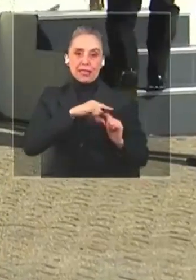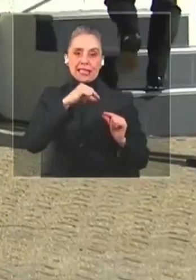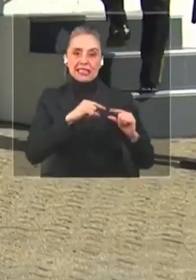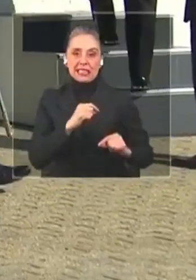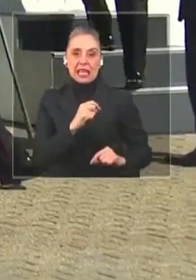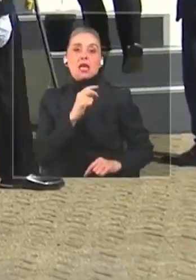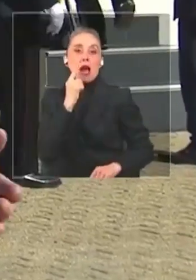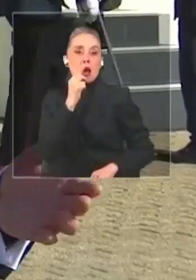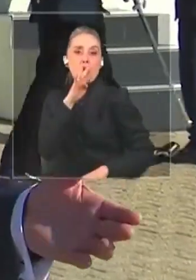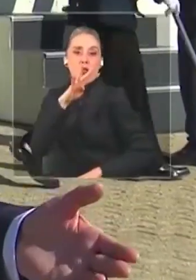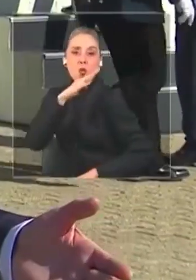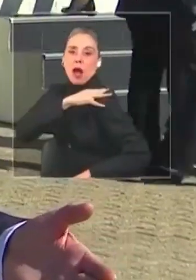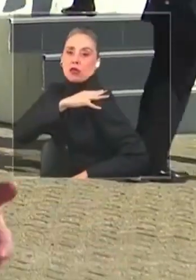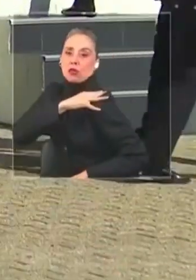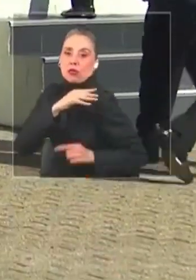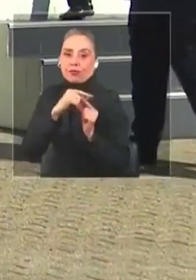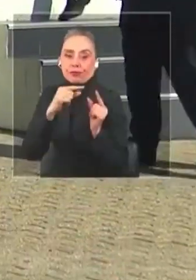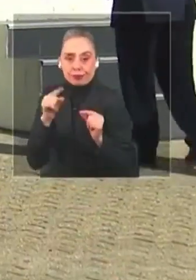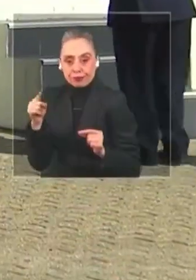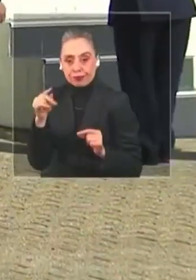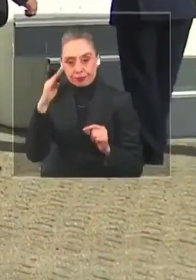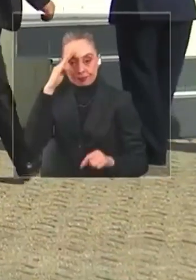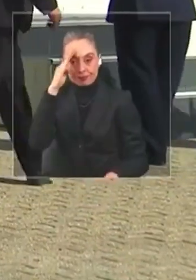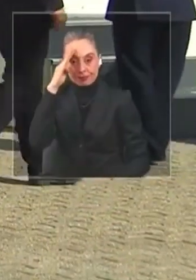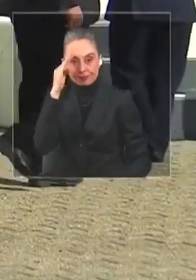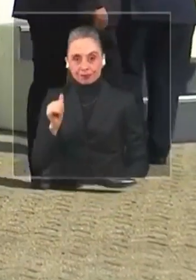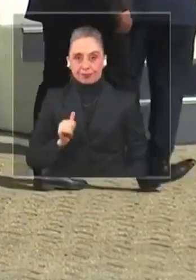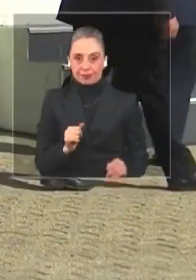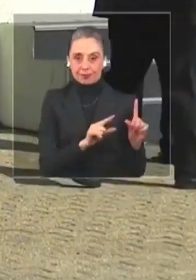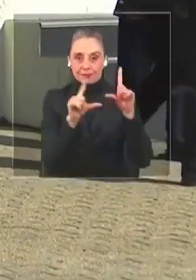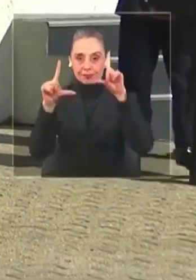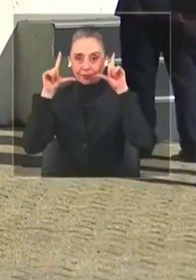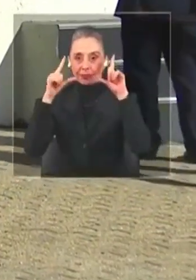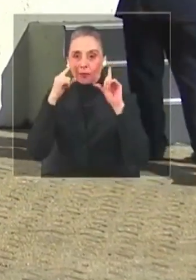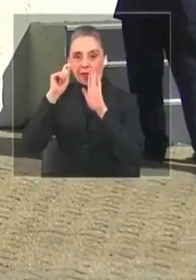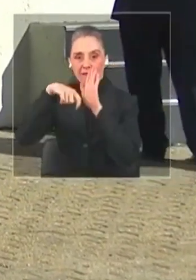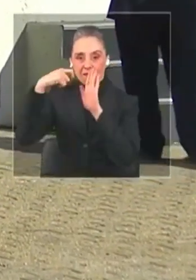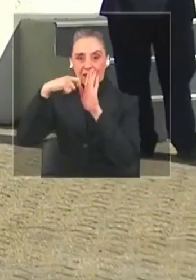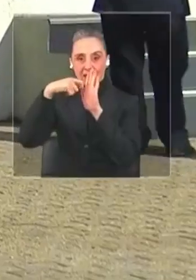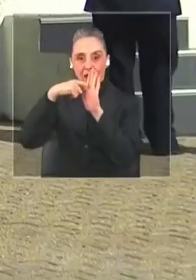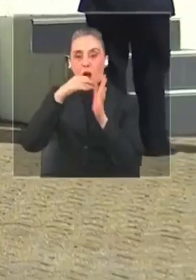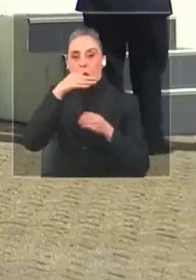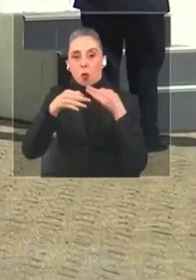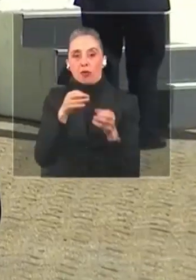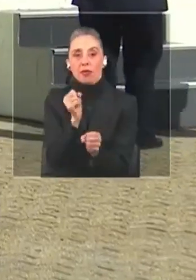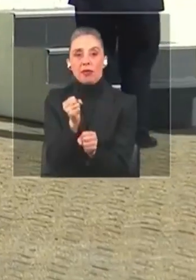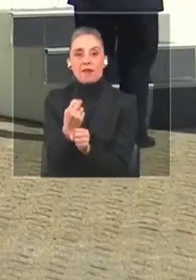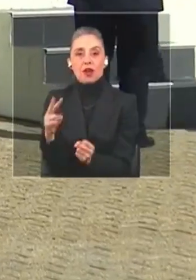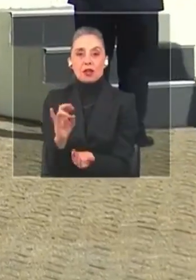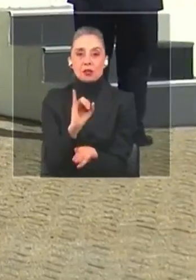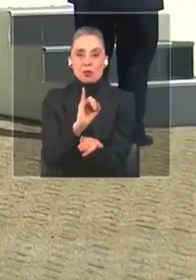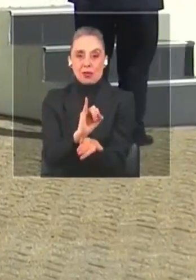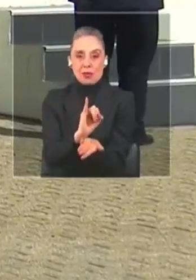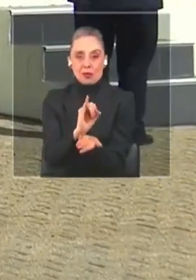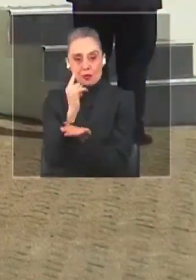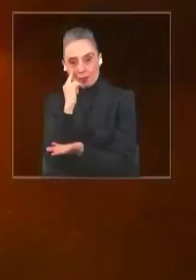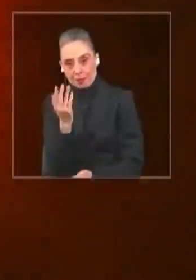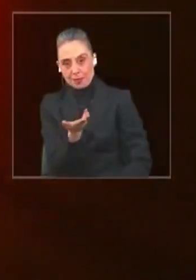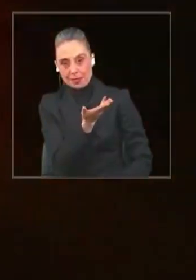ejército, que hoy es el protagonista, obviamente, y los quiero invitar a que veamos un video que da cuenta de toda la labor institucional.